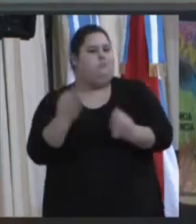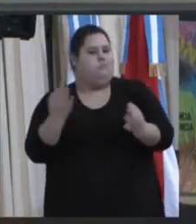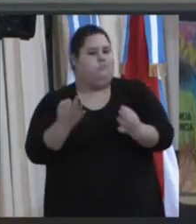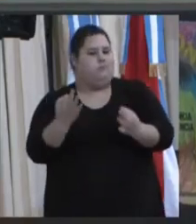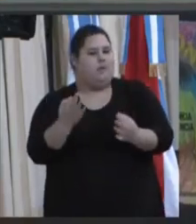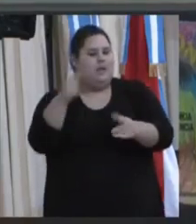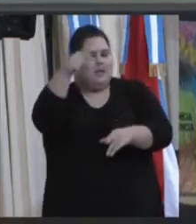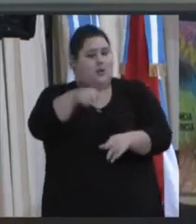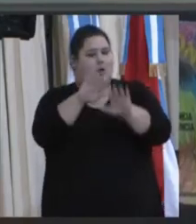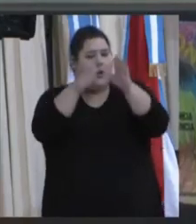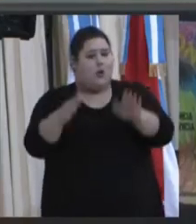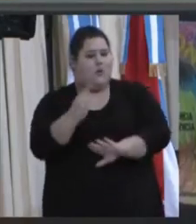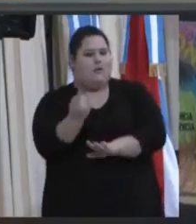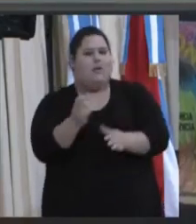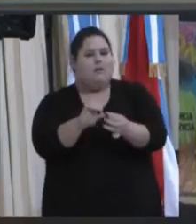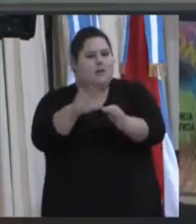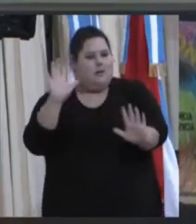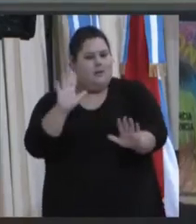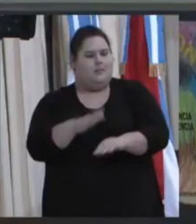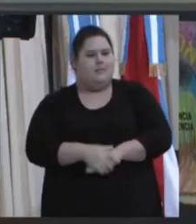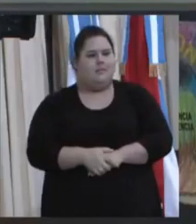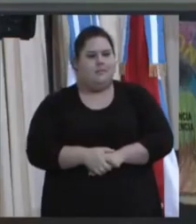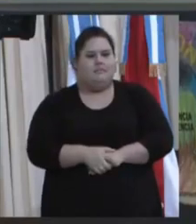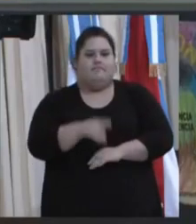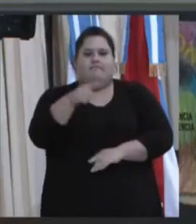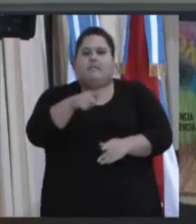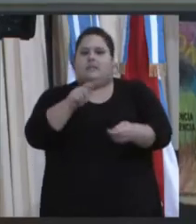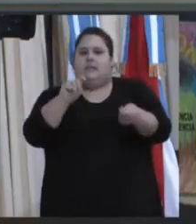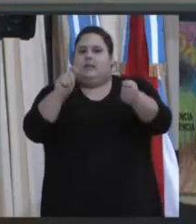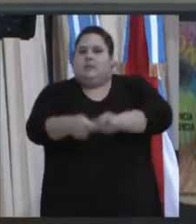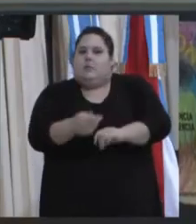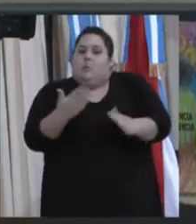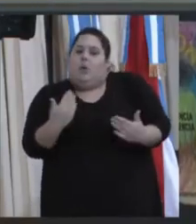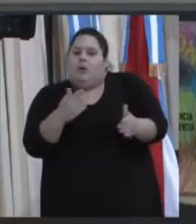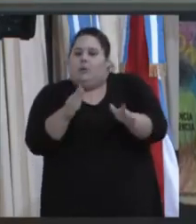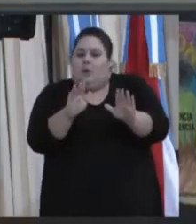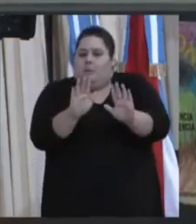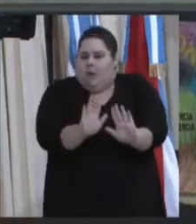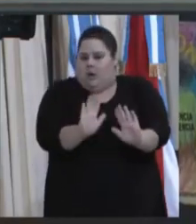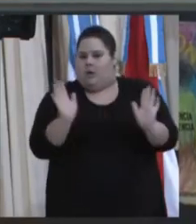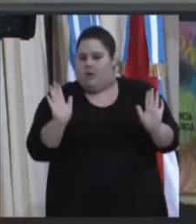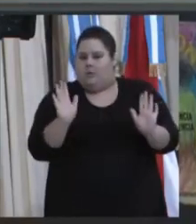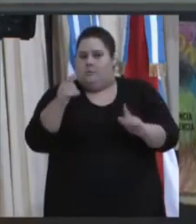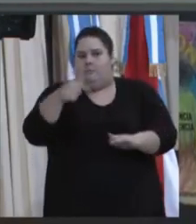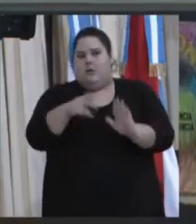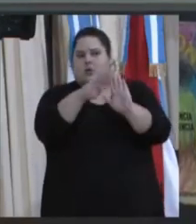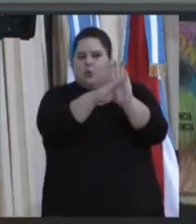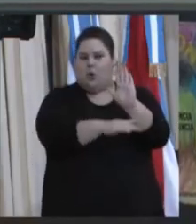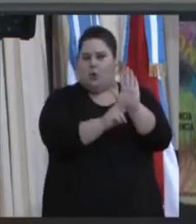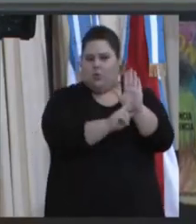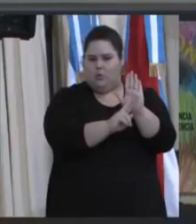universidades. La reforma podría haberse parado ahí, en el sentido de tenemos estatutos democráticos